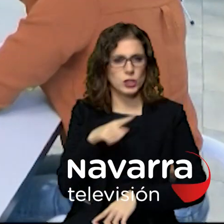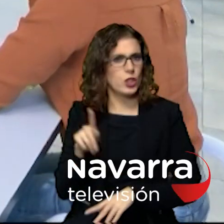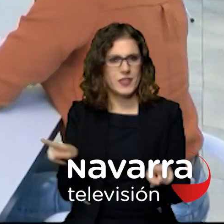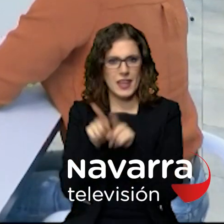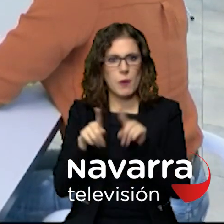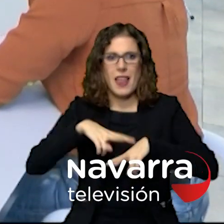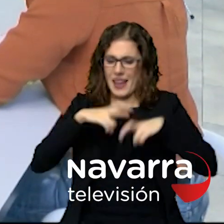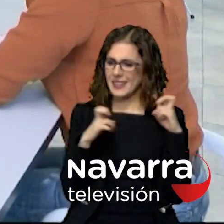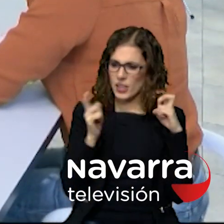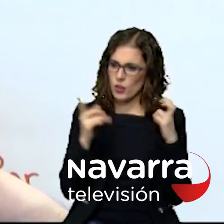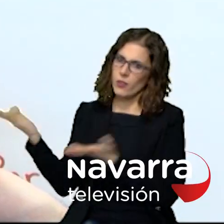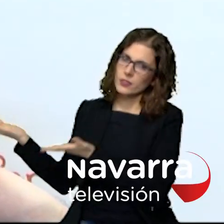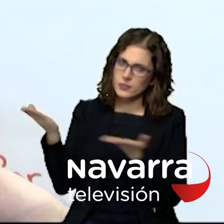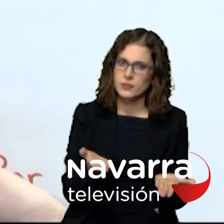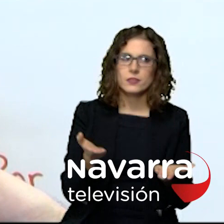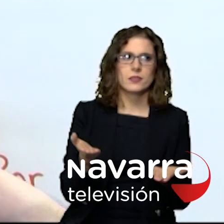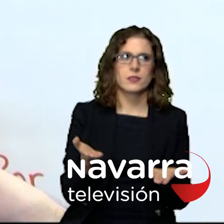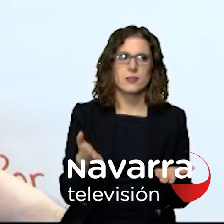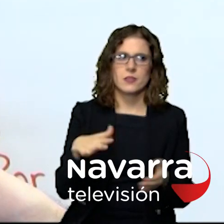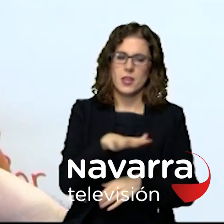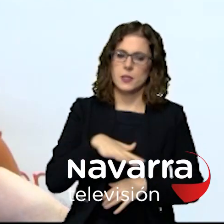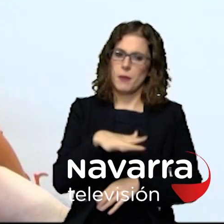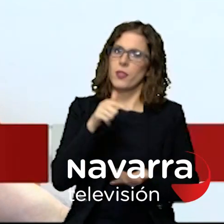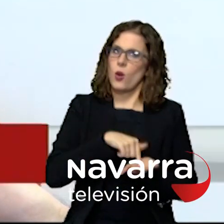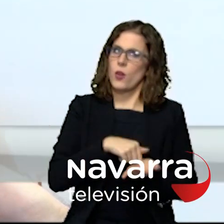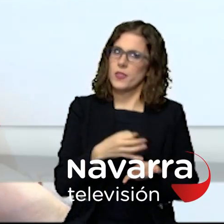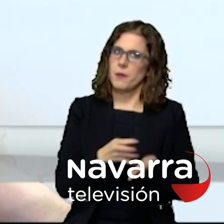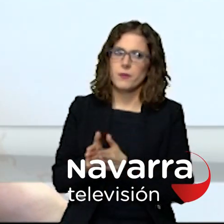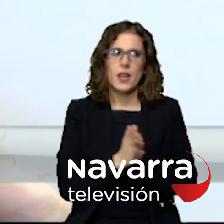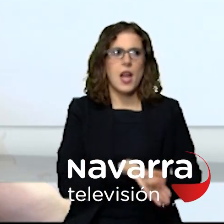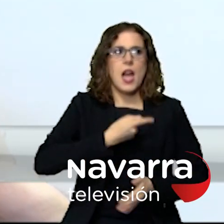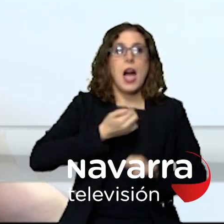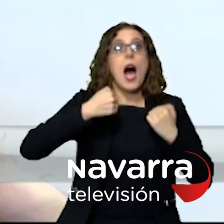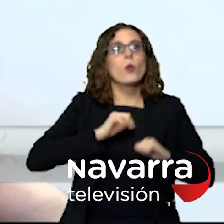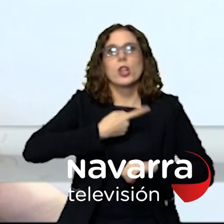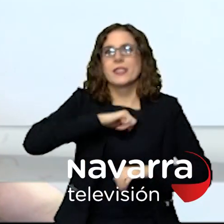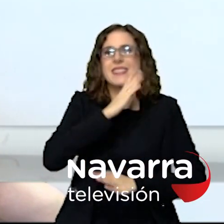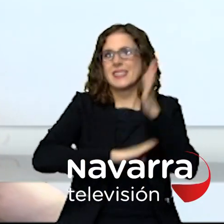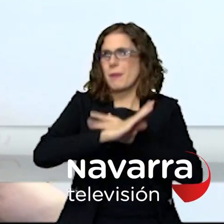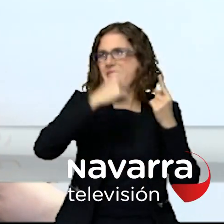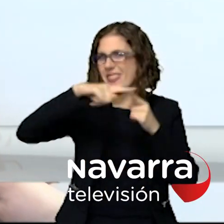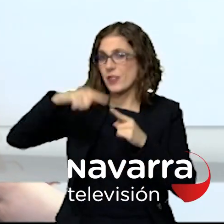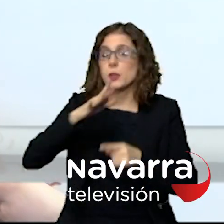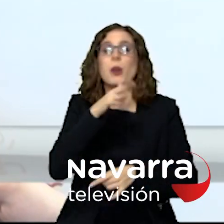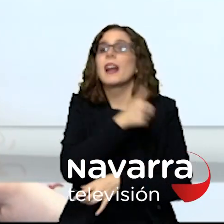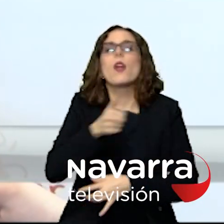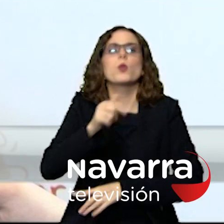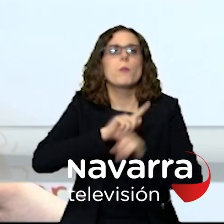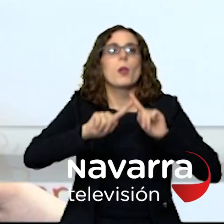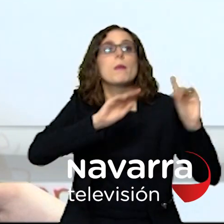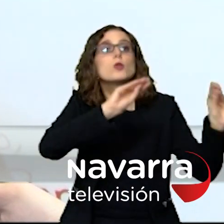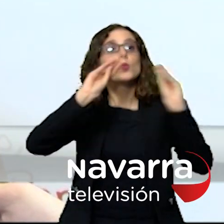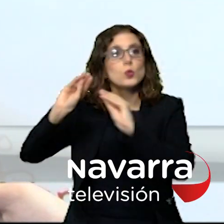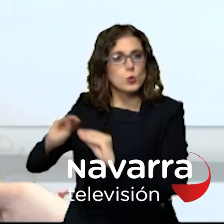reivindiquen su espacio en la sociedad. Aunque somos con discapacidades diferentes, porque cada una tiene su propia problemática,